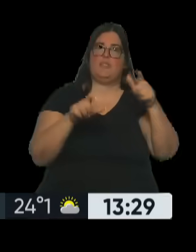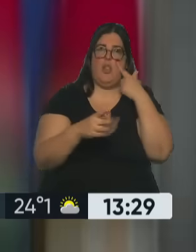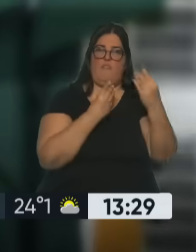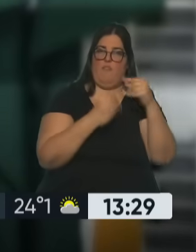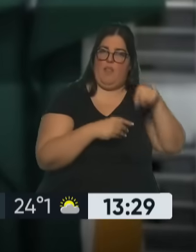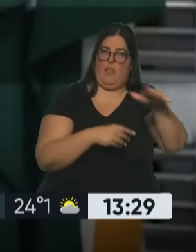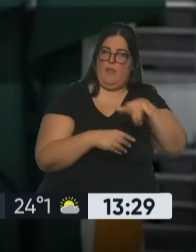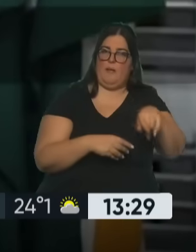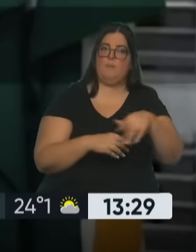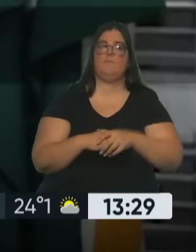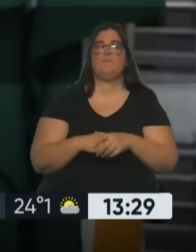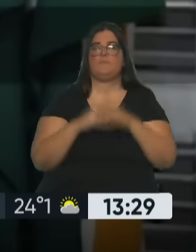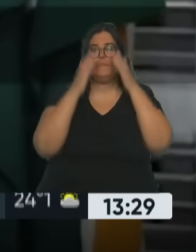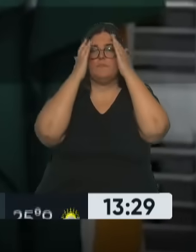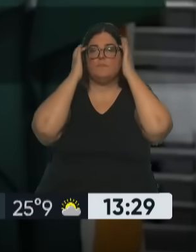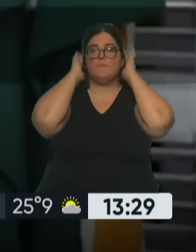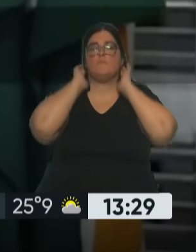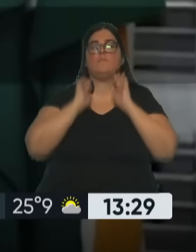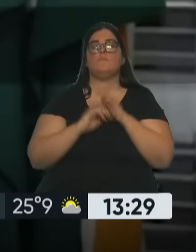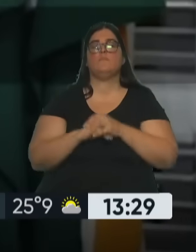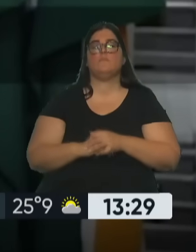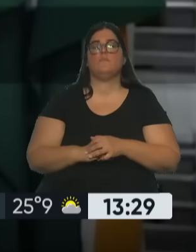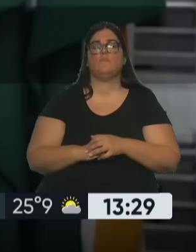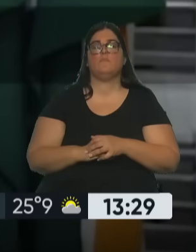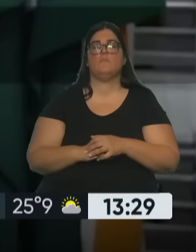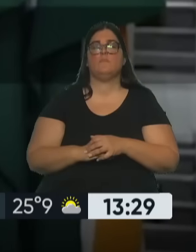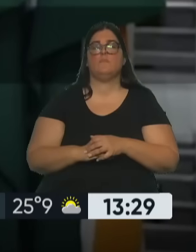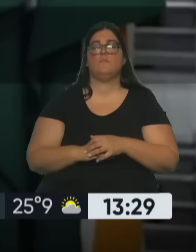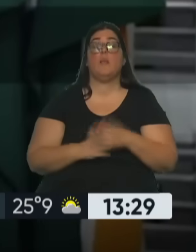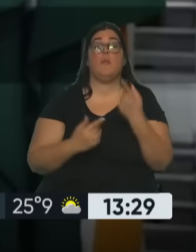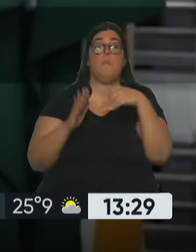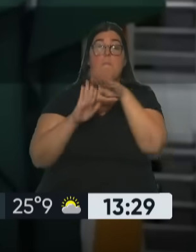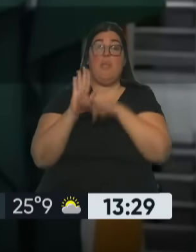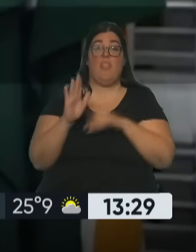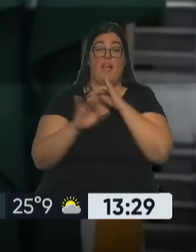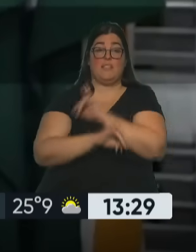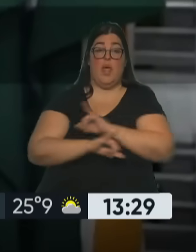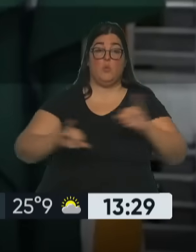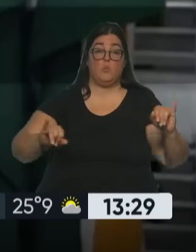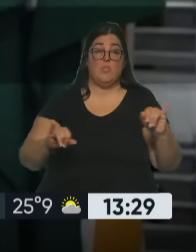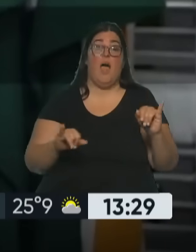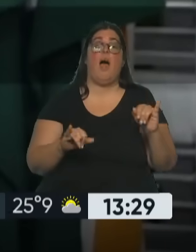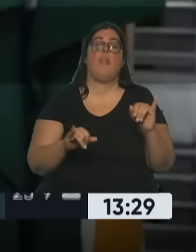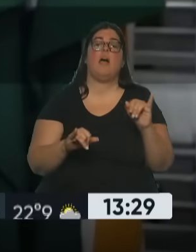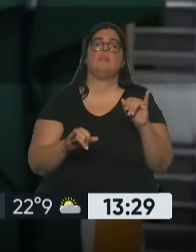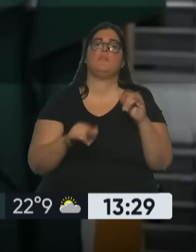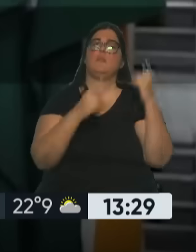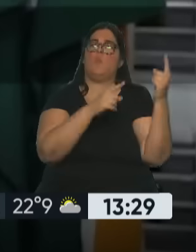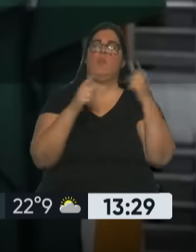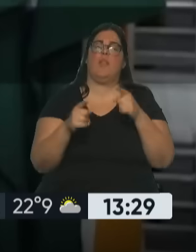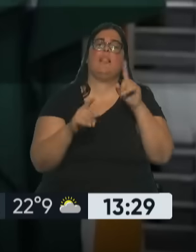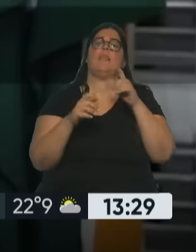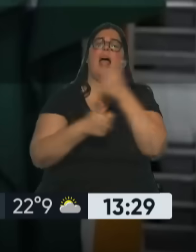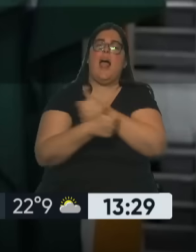ciudadanos. The measures announced are in blatant disregard of the order given by the International Court of